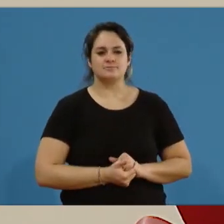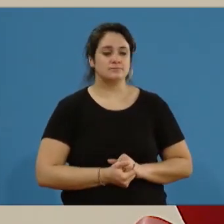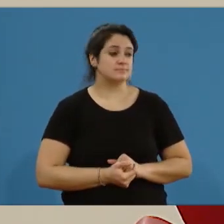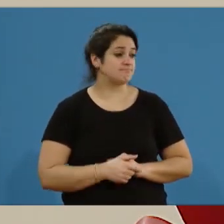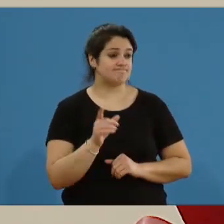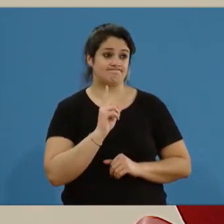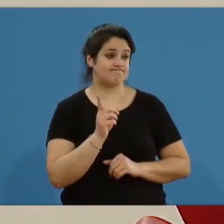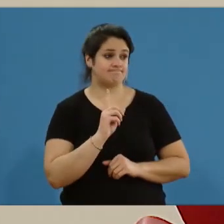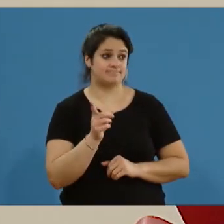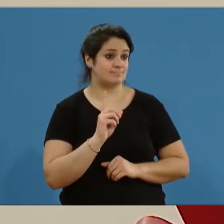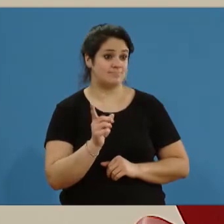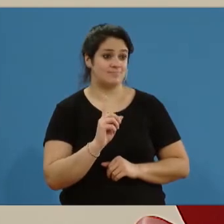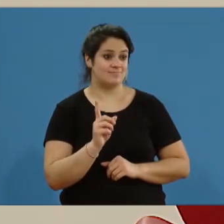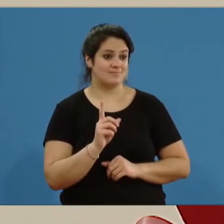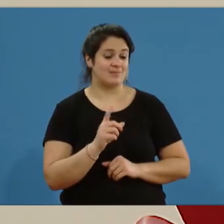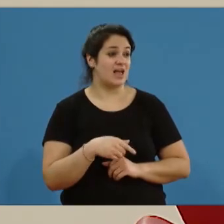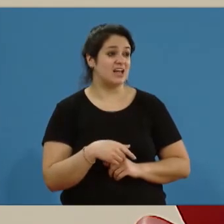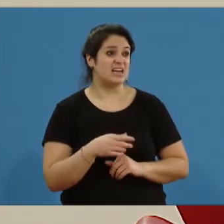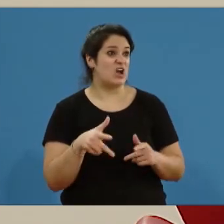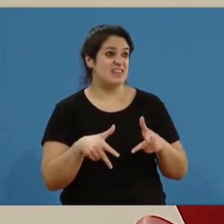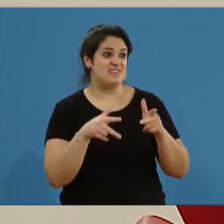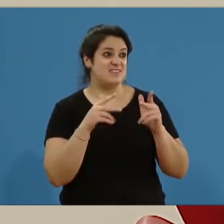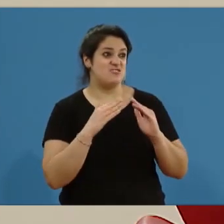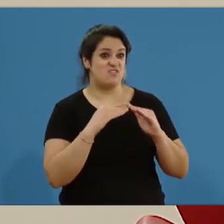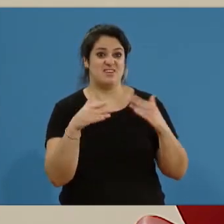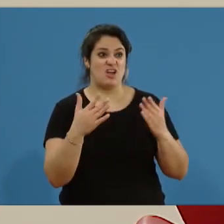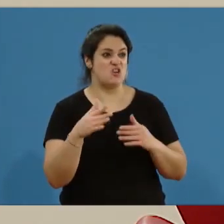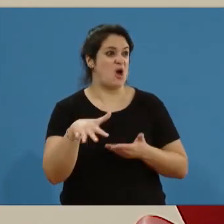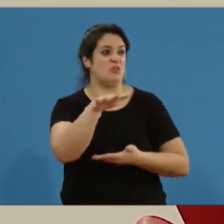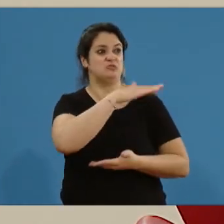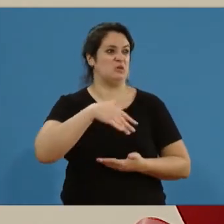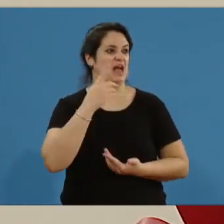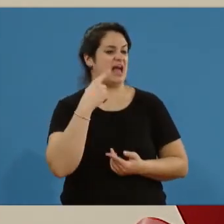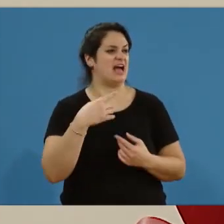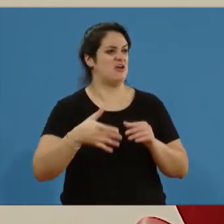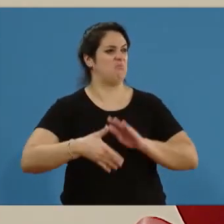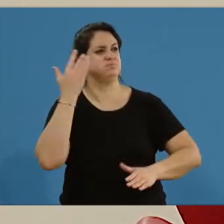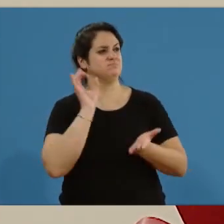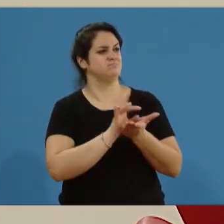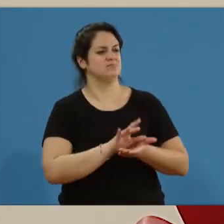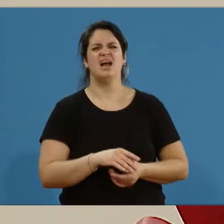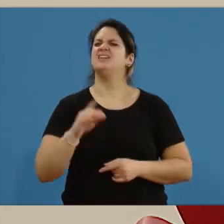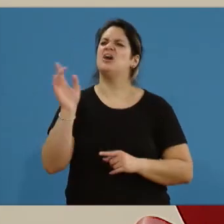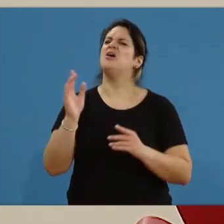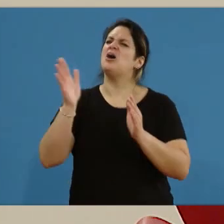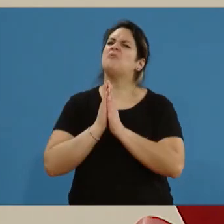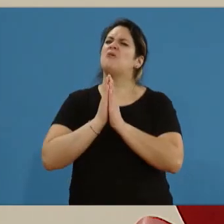No, del edificio no, de la ciudad entera nos van a echar. Dale, mami, por favor,